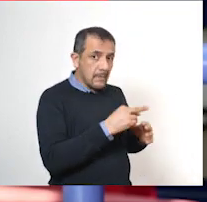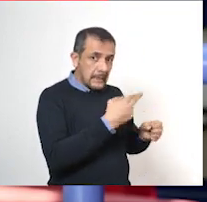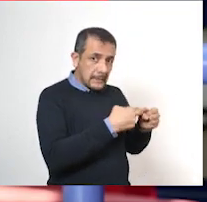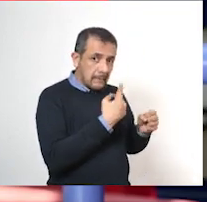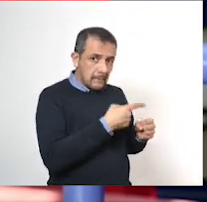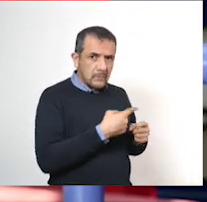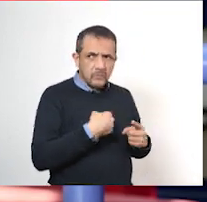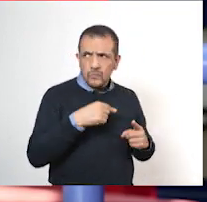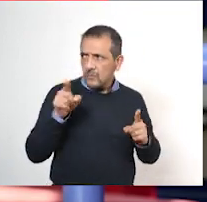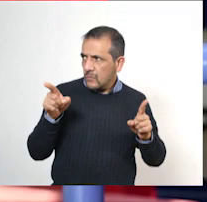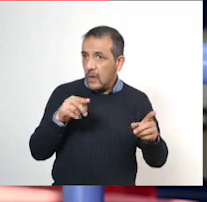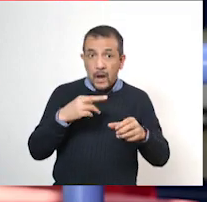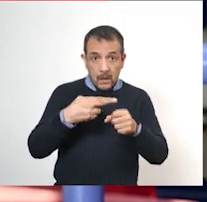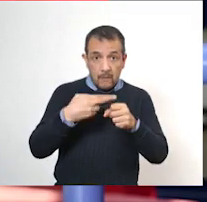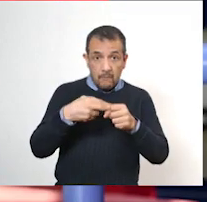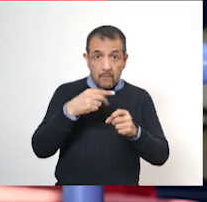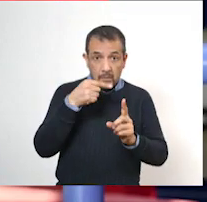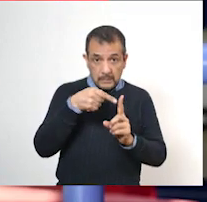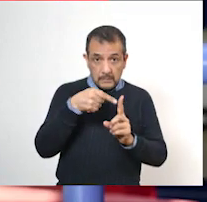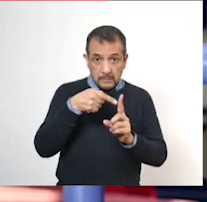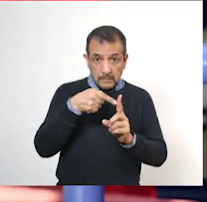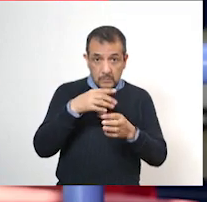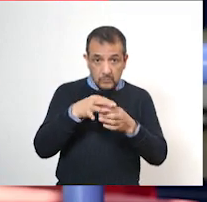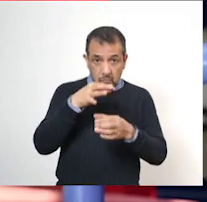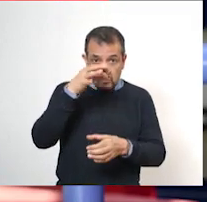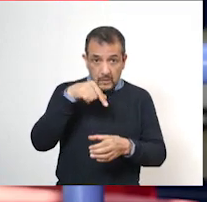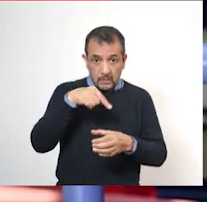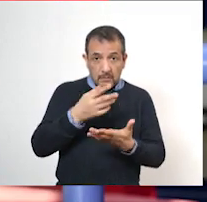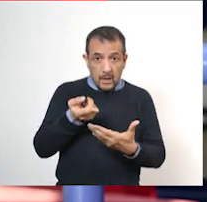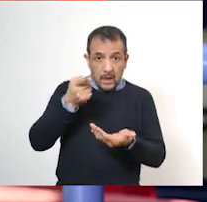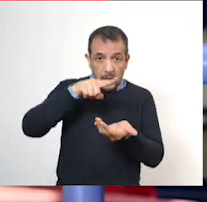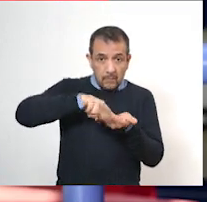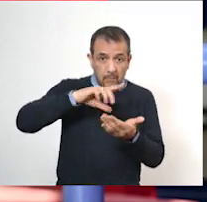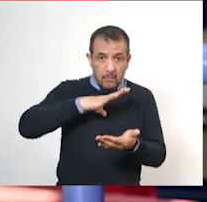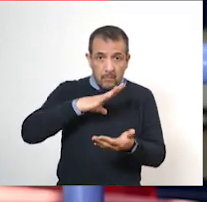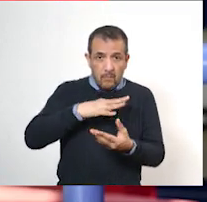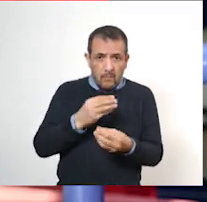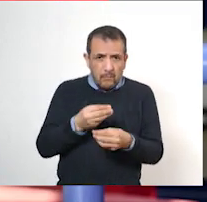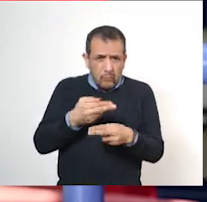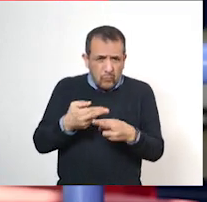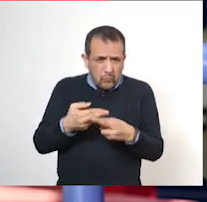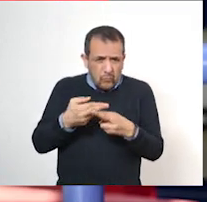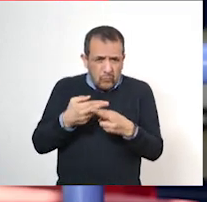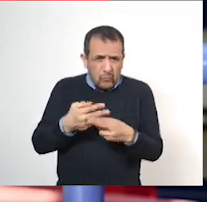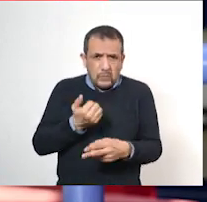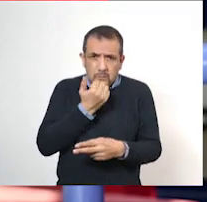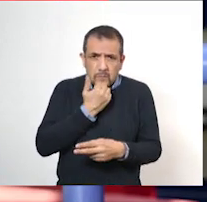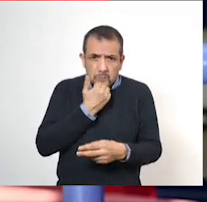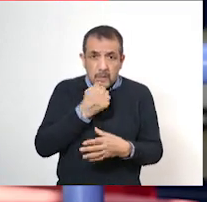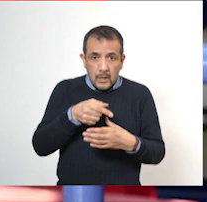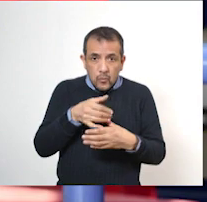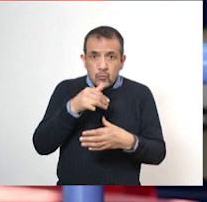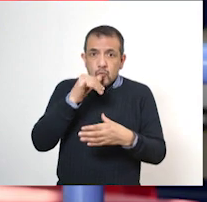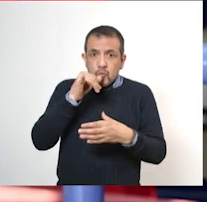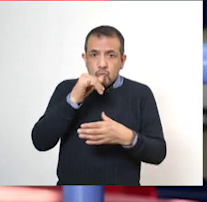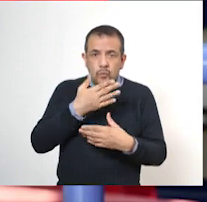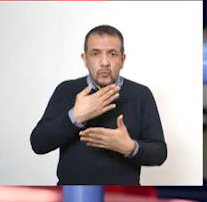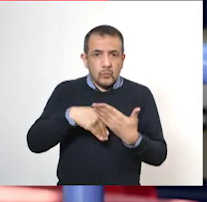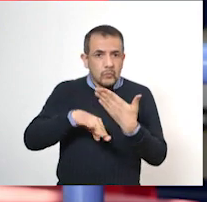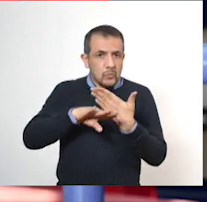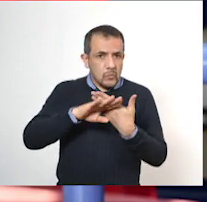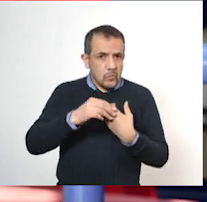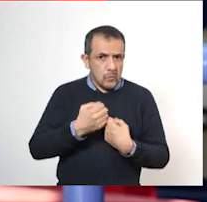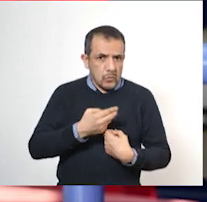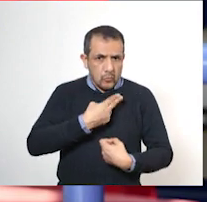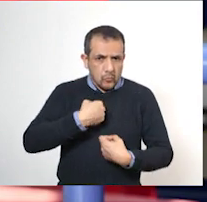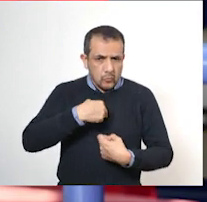los refrescos son uno de esos productos que son muy altos en ingredientes como azúcar, que tiene daños a la salud, nos